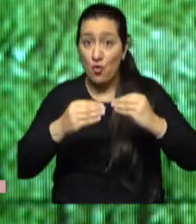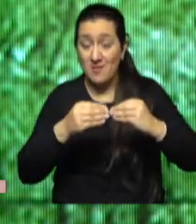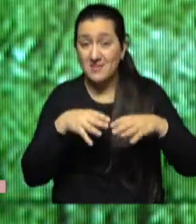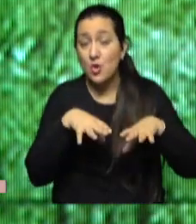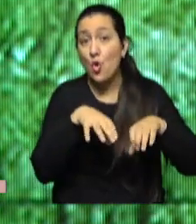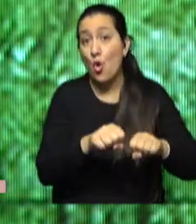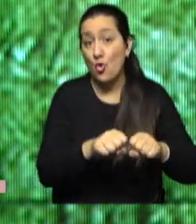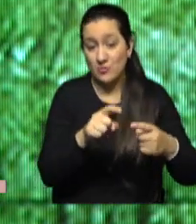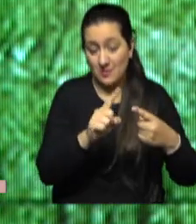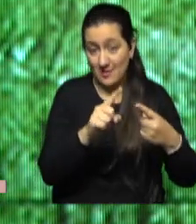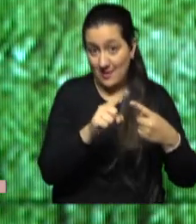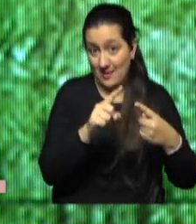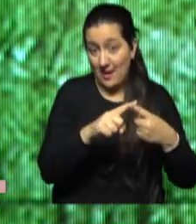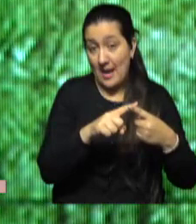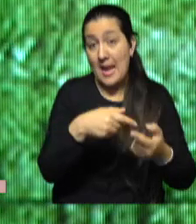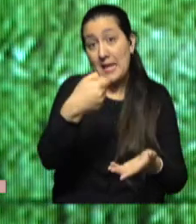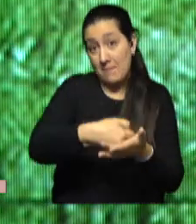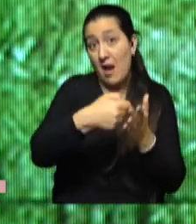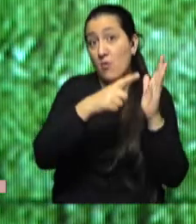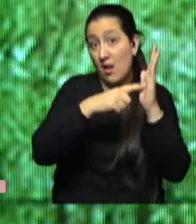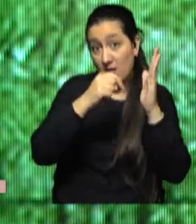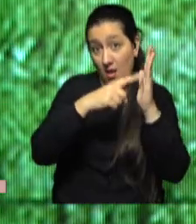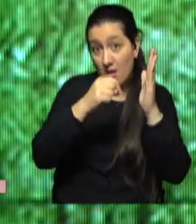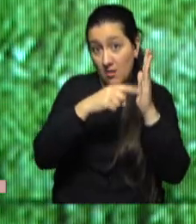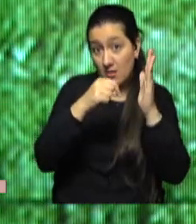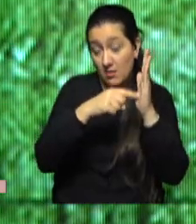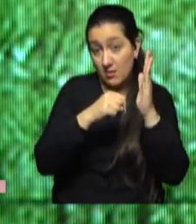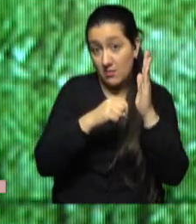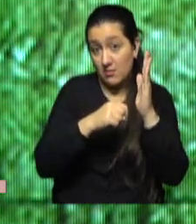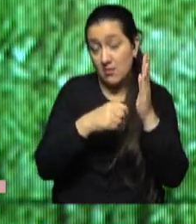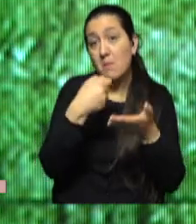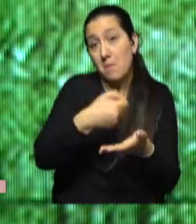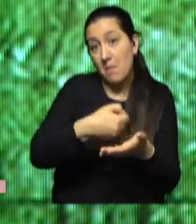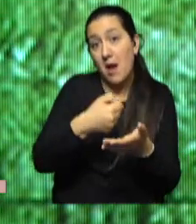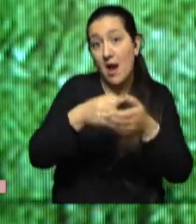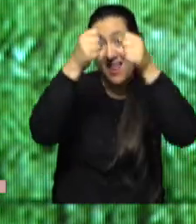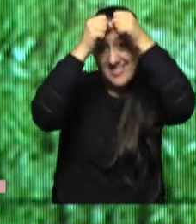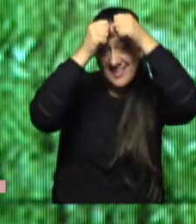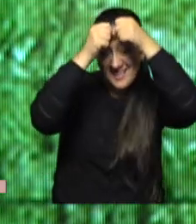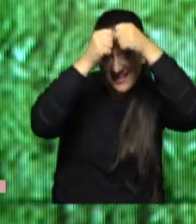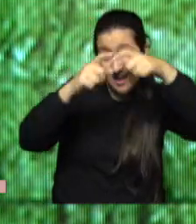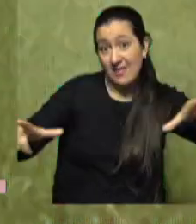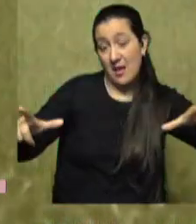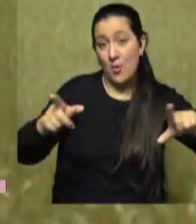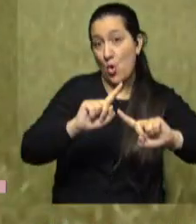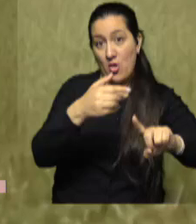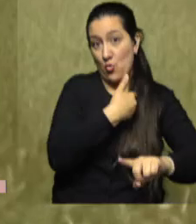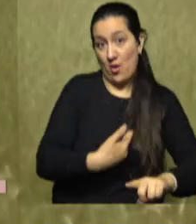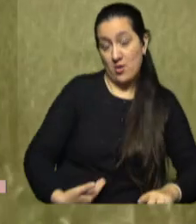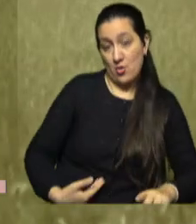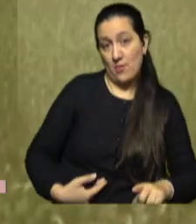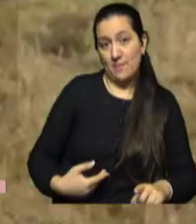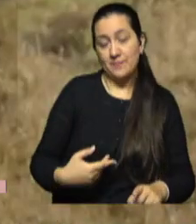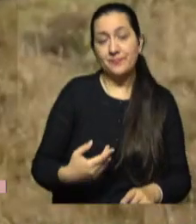aquel que paga una renta no es propi de la Tierra tiene igual